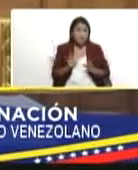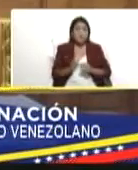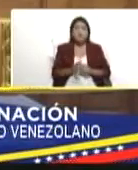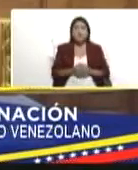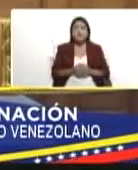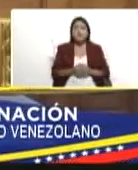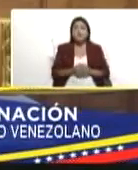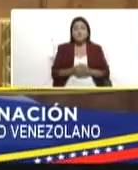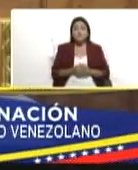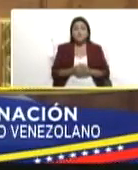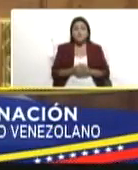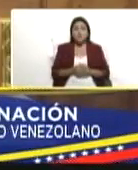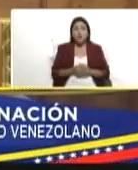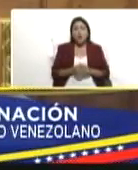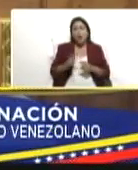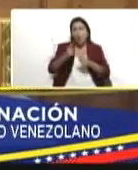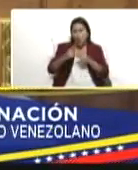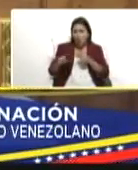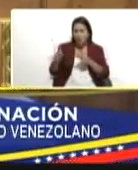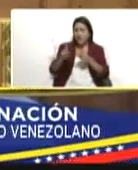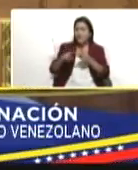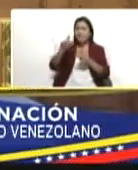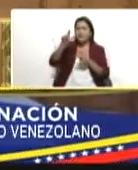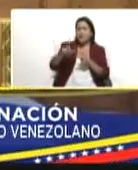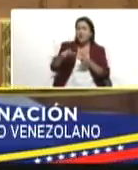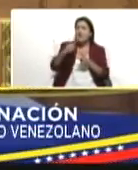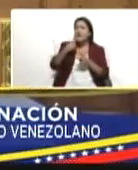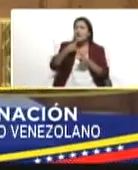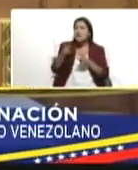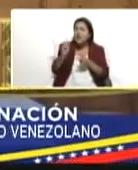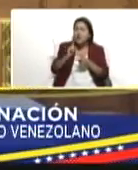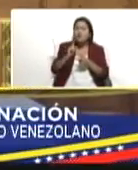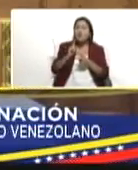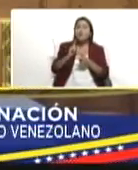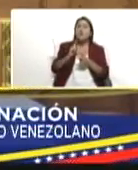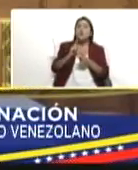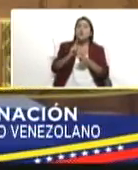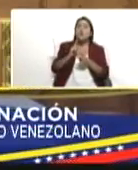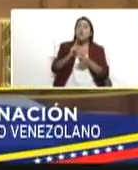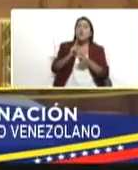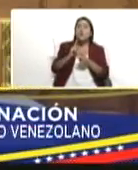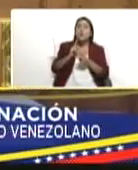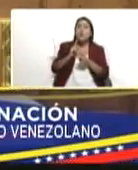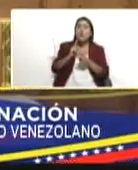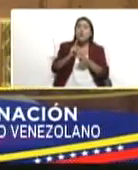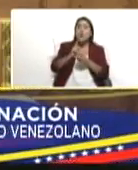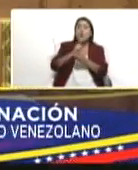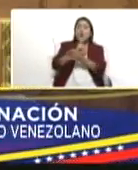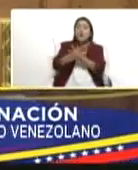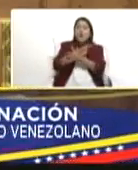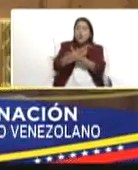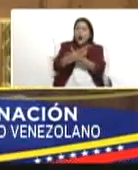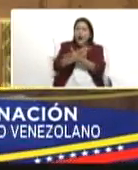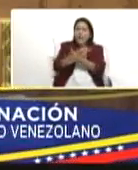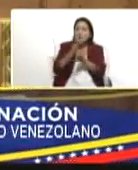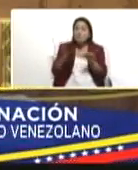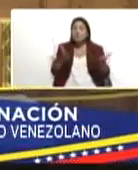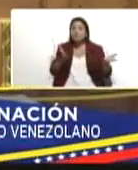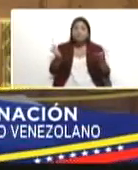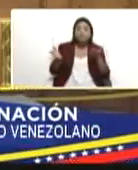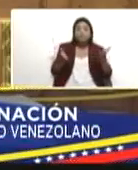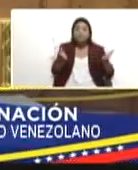hipótesis otra gente Pudiera Decir estaban jugando un doble juego un doble rasero por